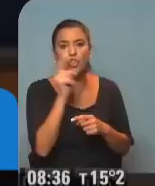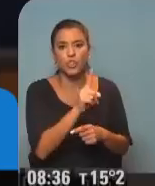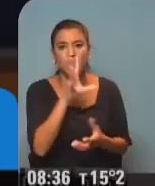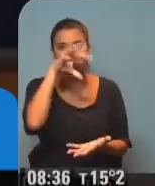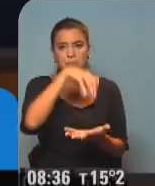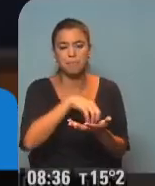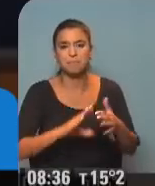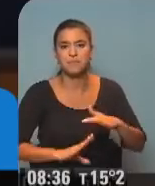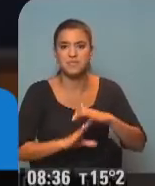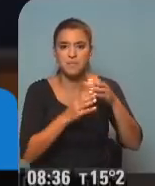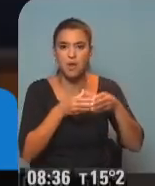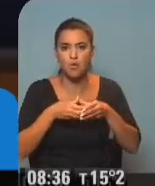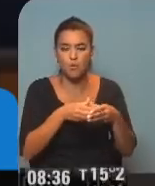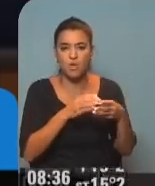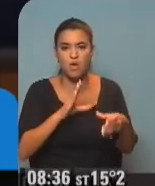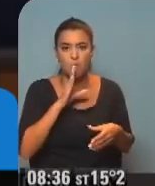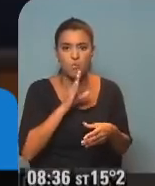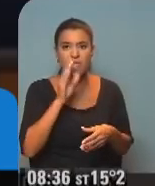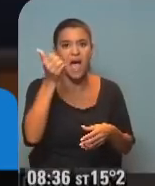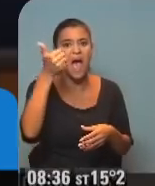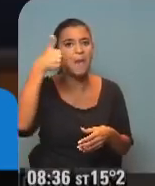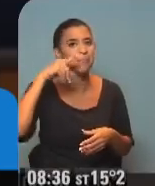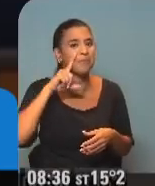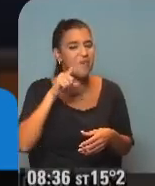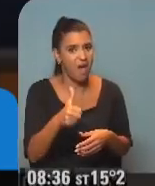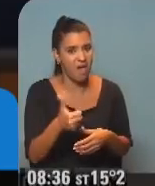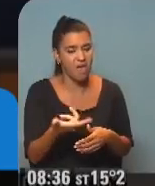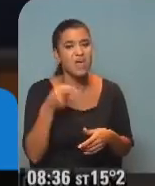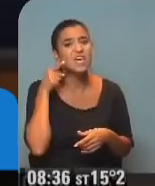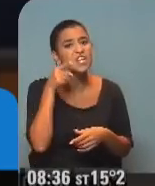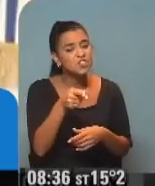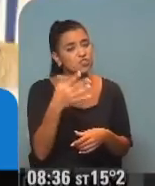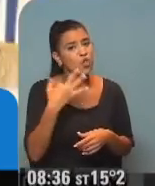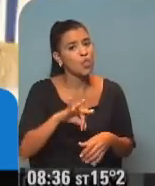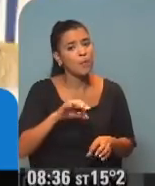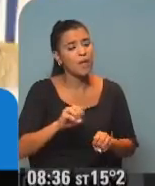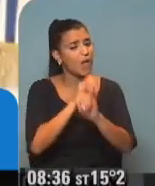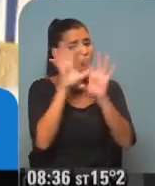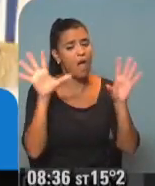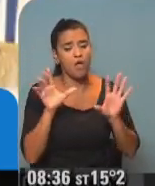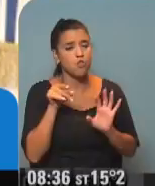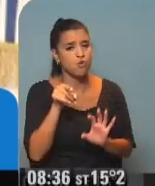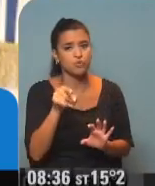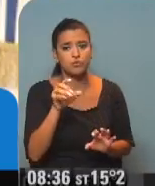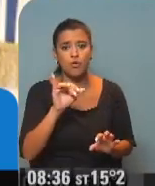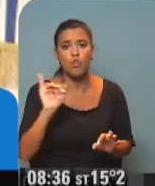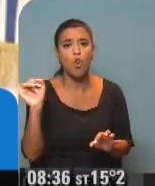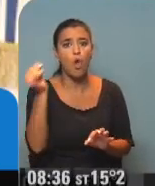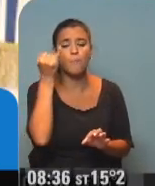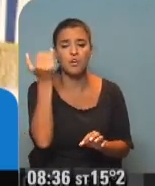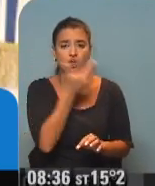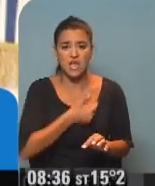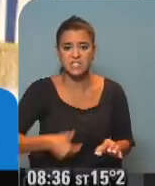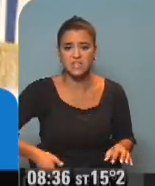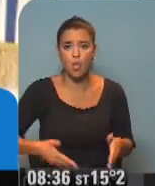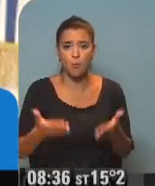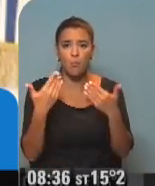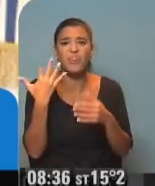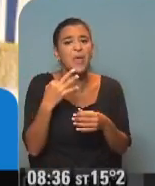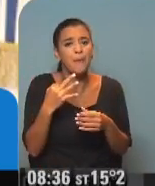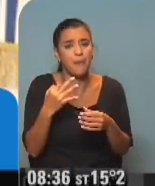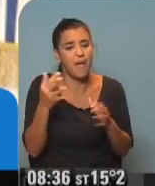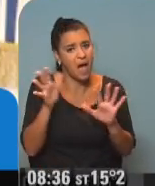comunidad judía de la República Argentina, que es la AMIA. Esto merece esclarecimiento y eso es lo mejor que el Estado Nacional puede y debe